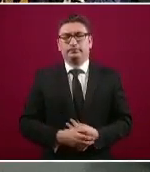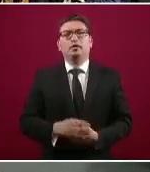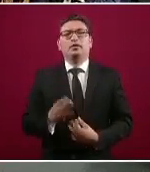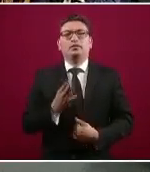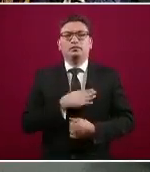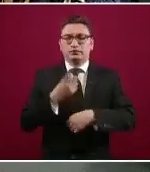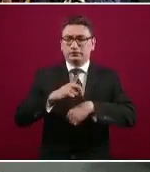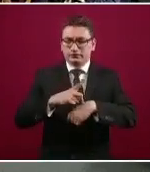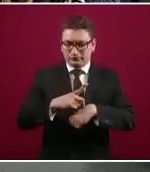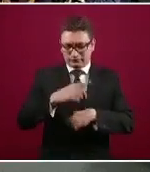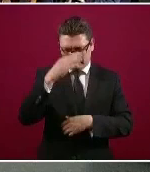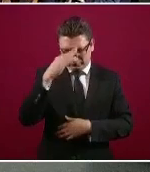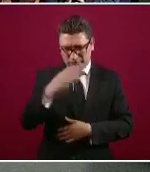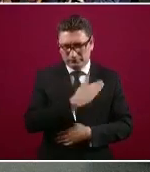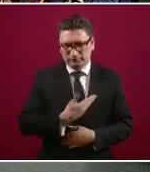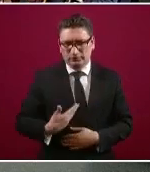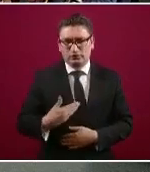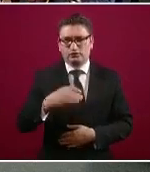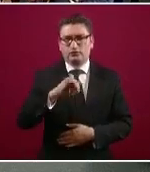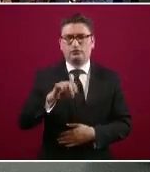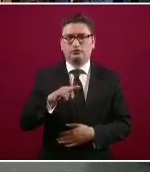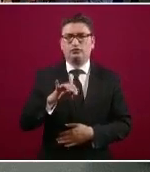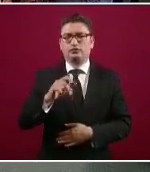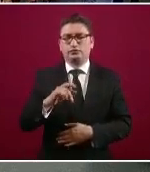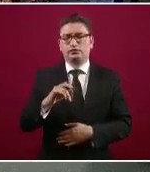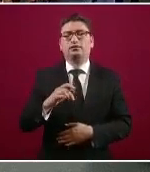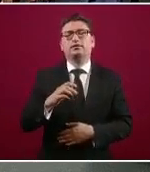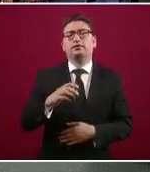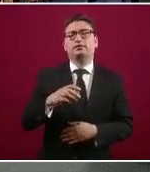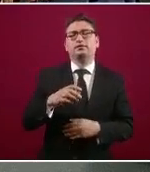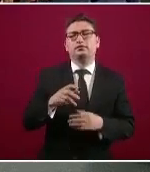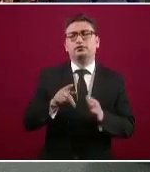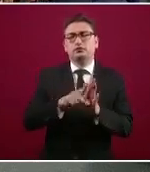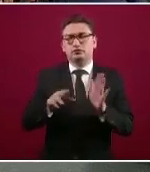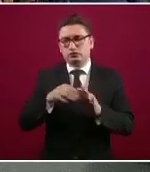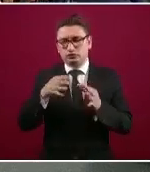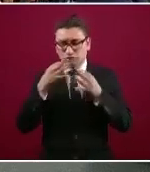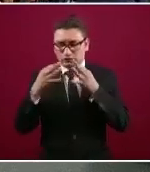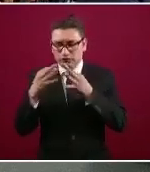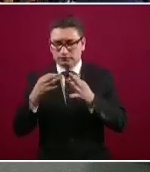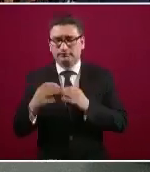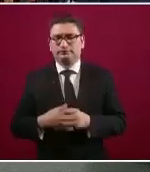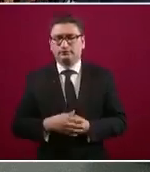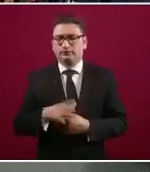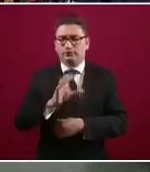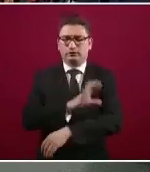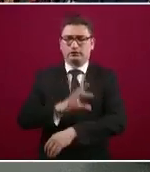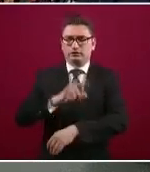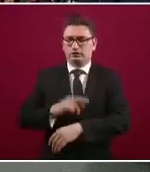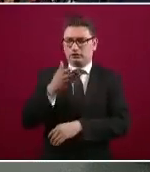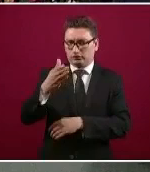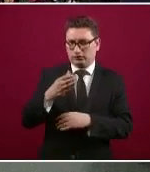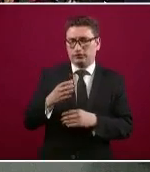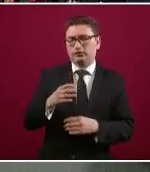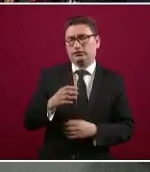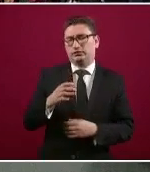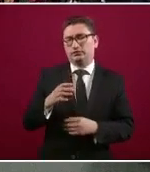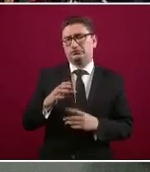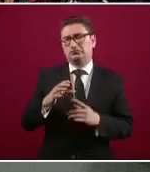Buenos días, señor presidente. Julio Mar Gómez, de Red 360 y 911 Noticias. La pregunta es para el Coordinador Nacional de Protección